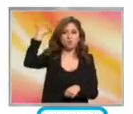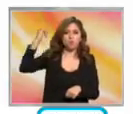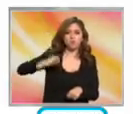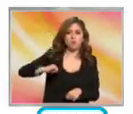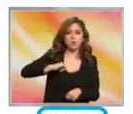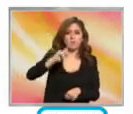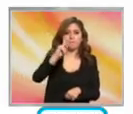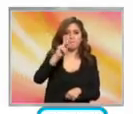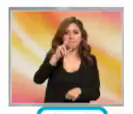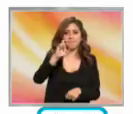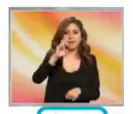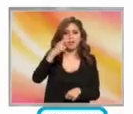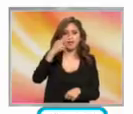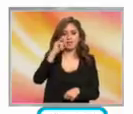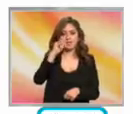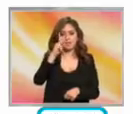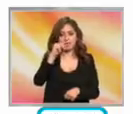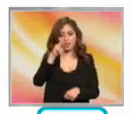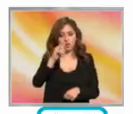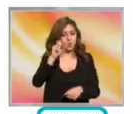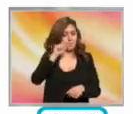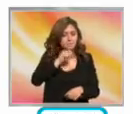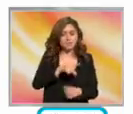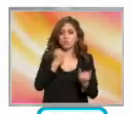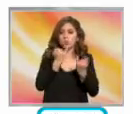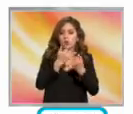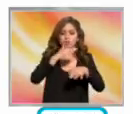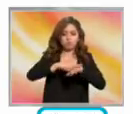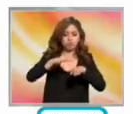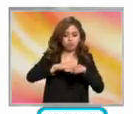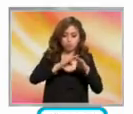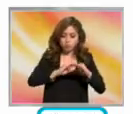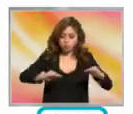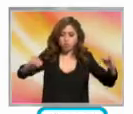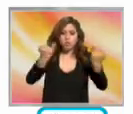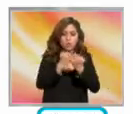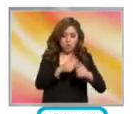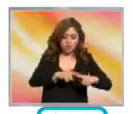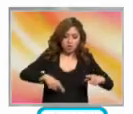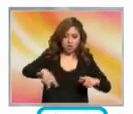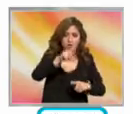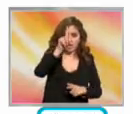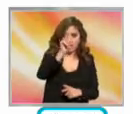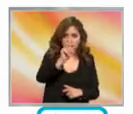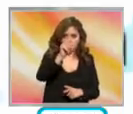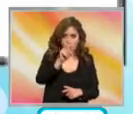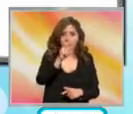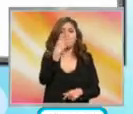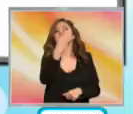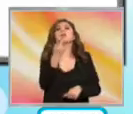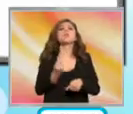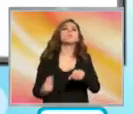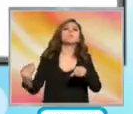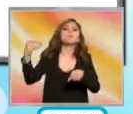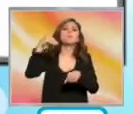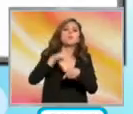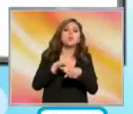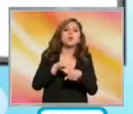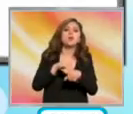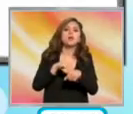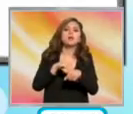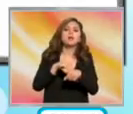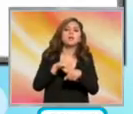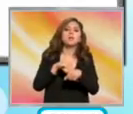También colocan el águila sobre el nopal, Sí. sobre esta peña del agua, Sí. y van a colocar sobre